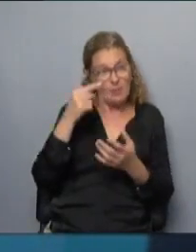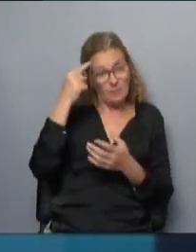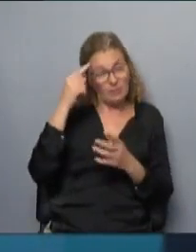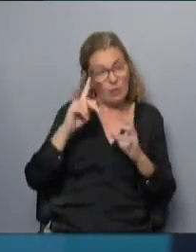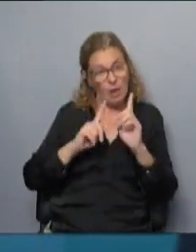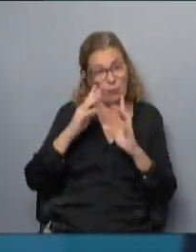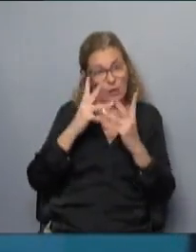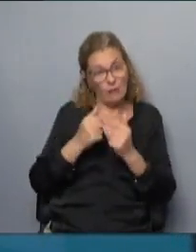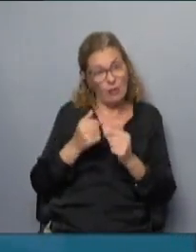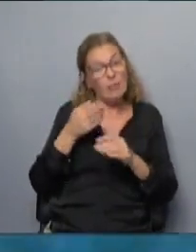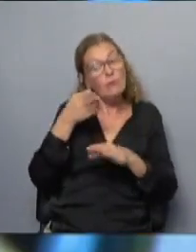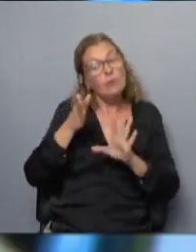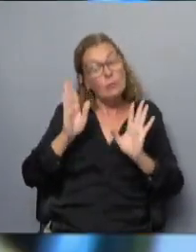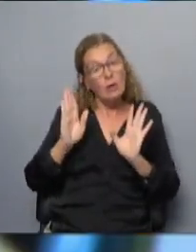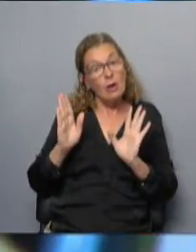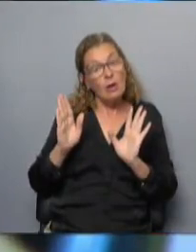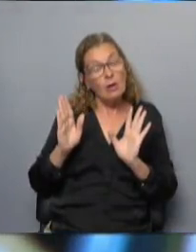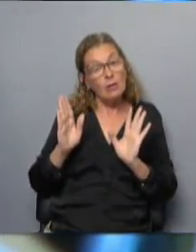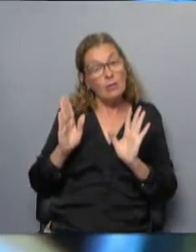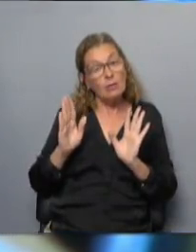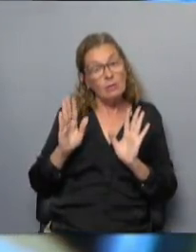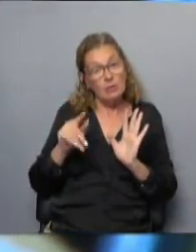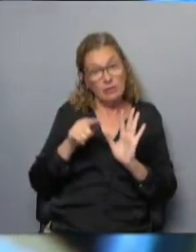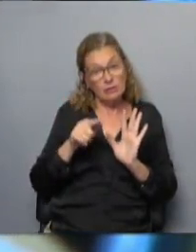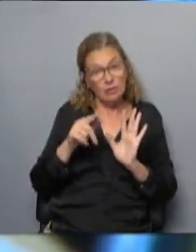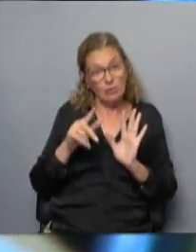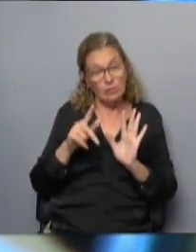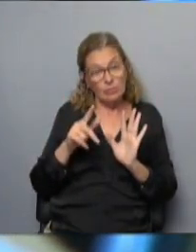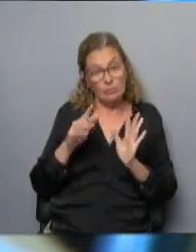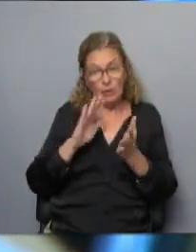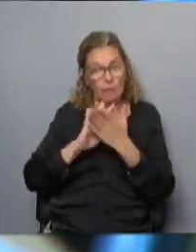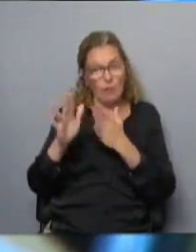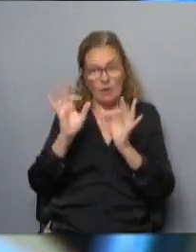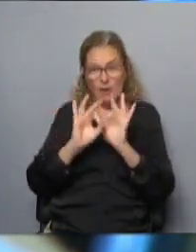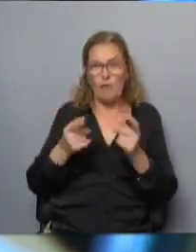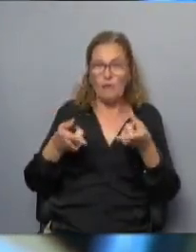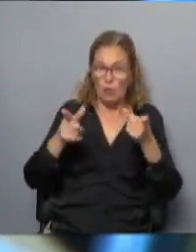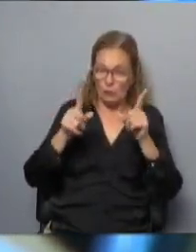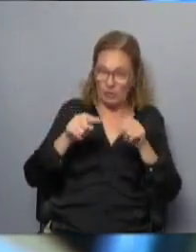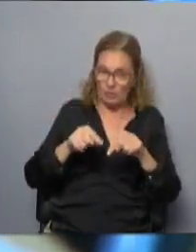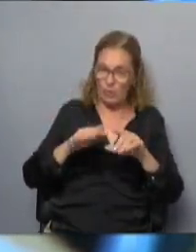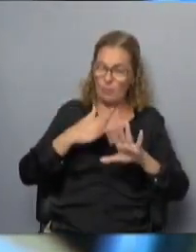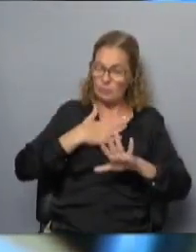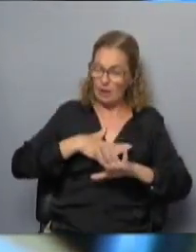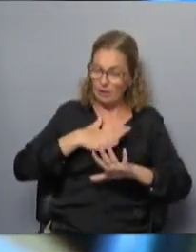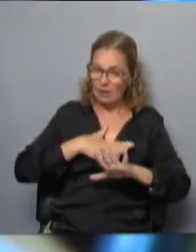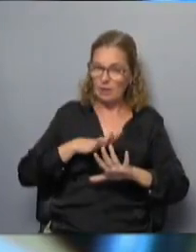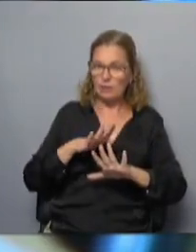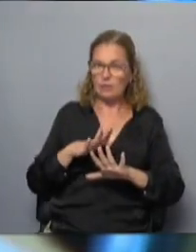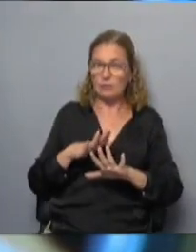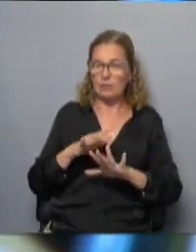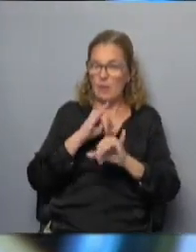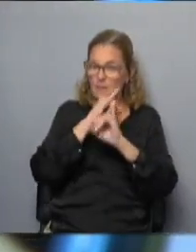alguna forma pegamos porque salimos en un intento volvimos como una a una cuestión hay de